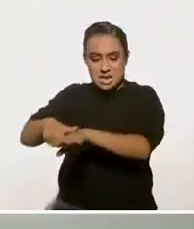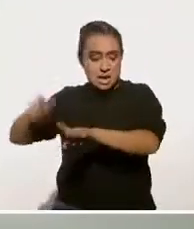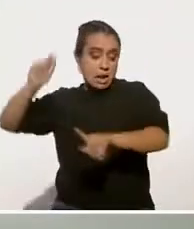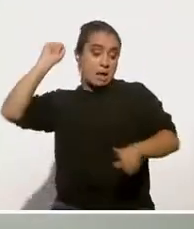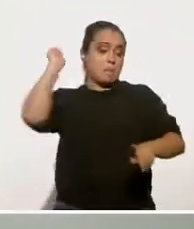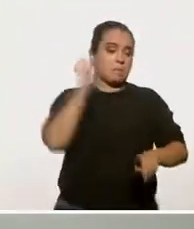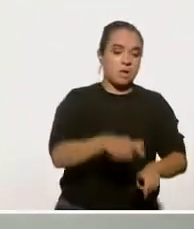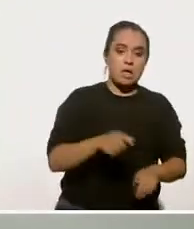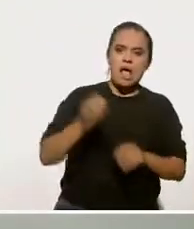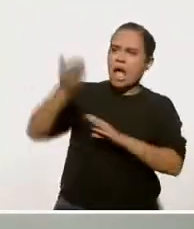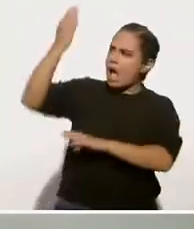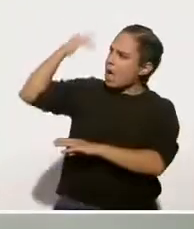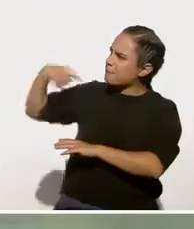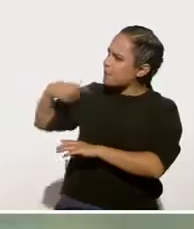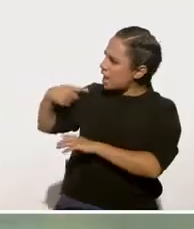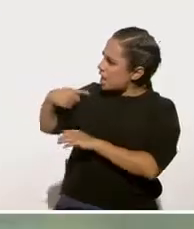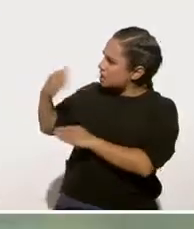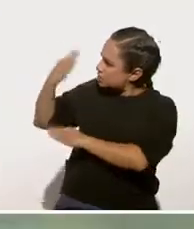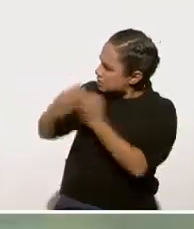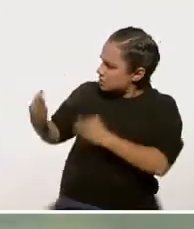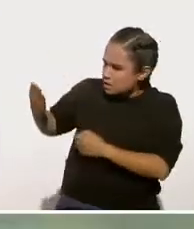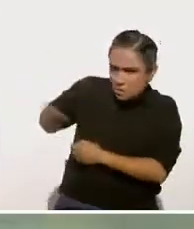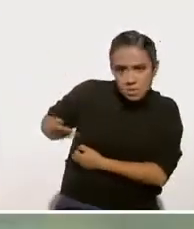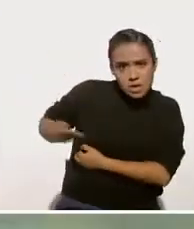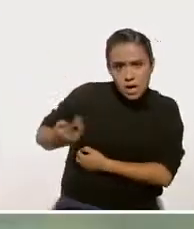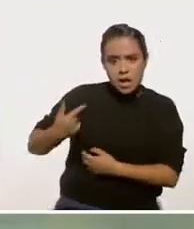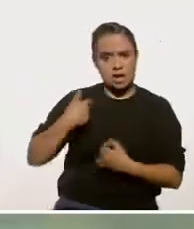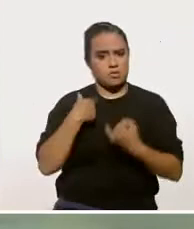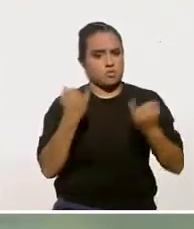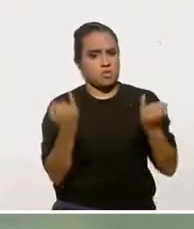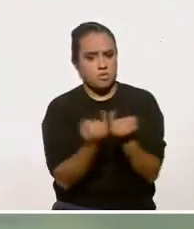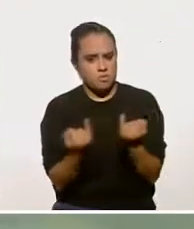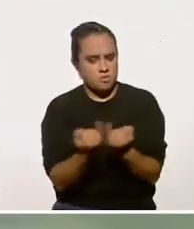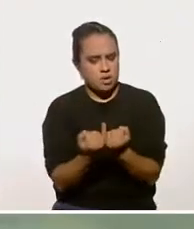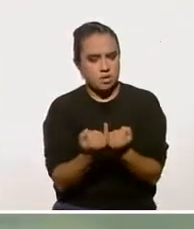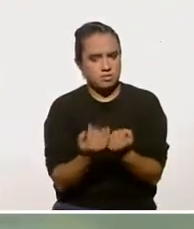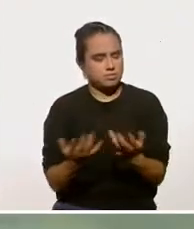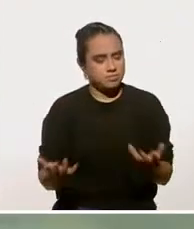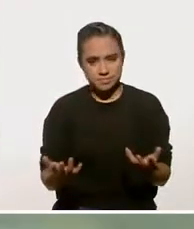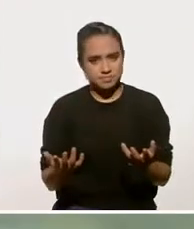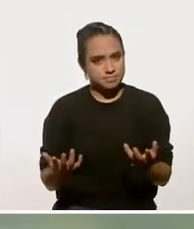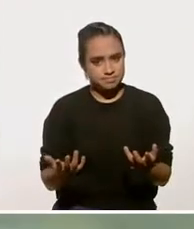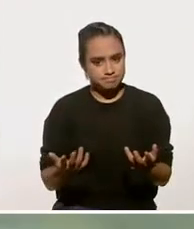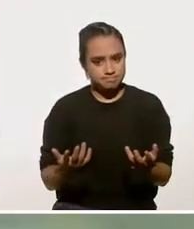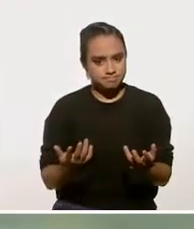trataron muy exigentemente, escuchaba, ¿no? En la sesión anterior.